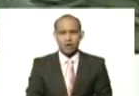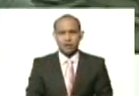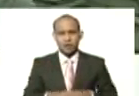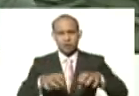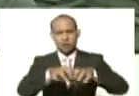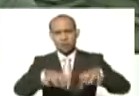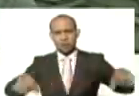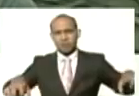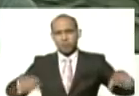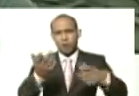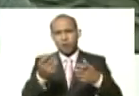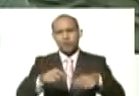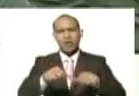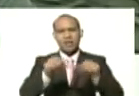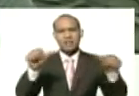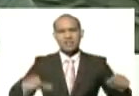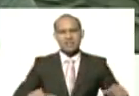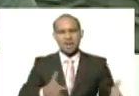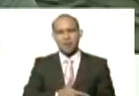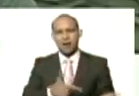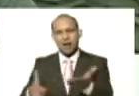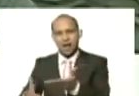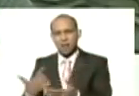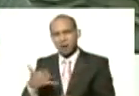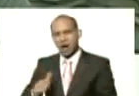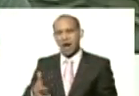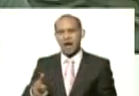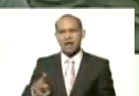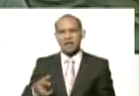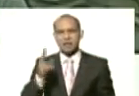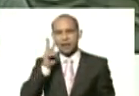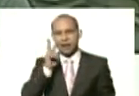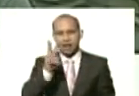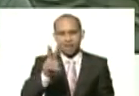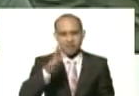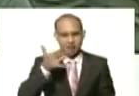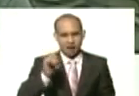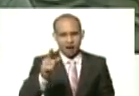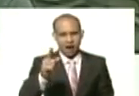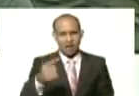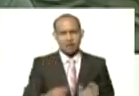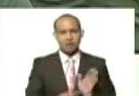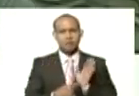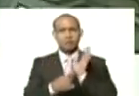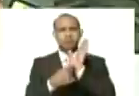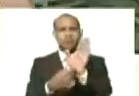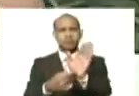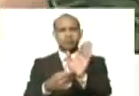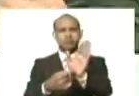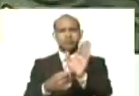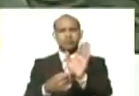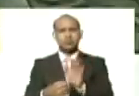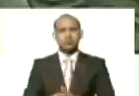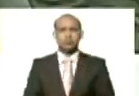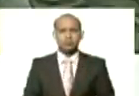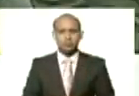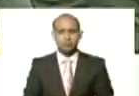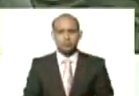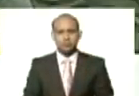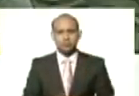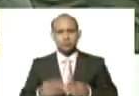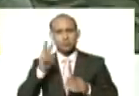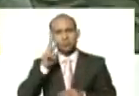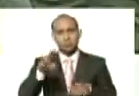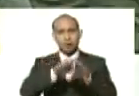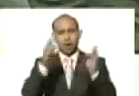desactivar pues los sistemas de armas que gracias a Dios y a la vista está, han salido al terreno, a la vista del